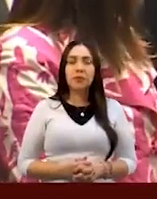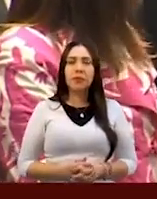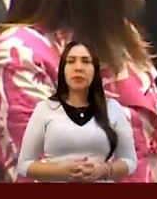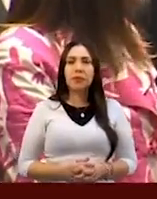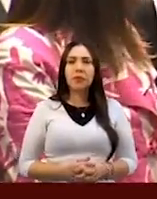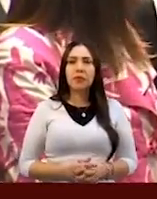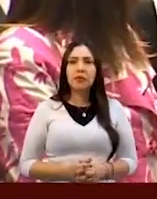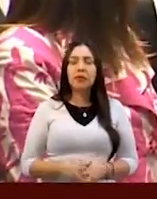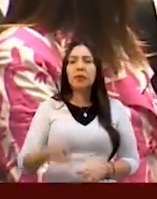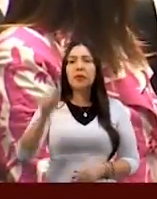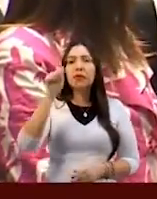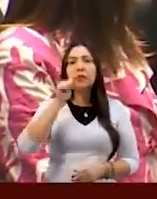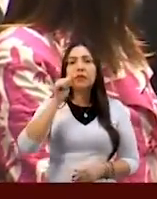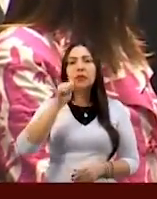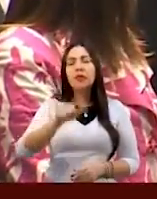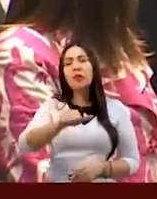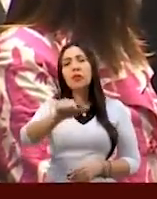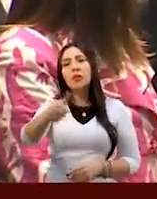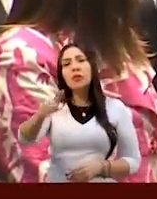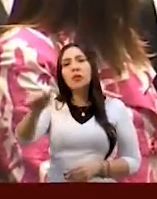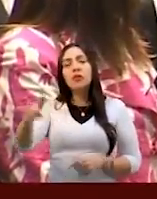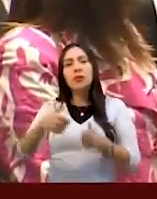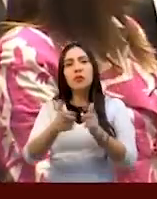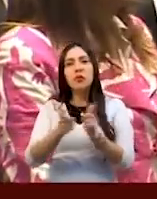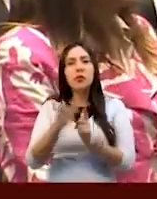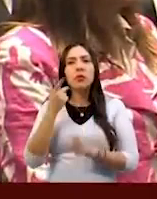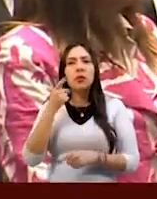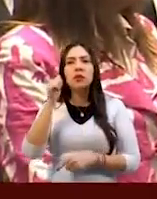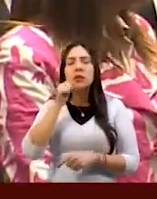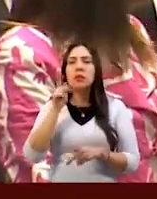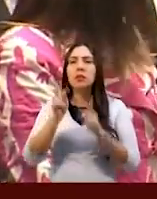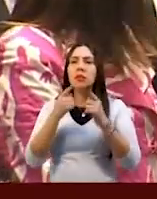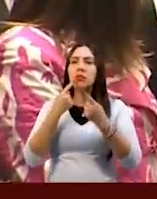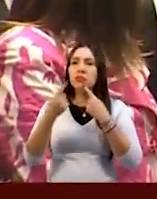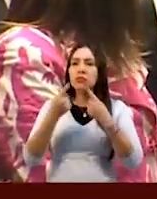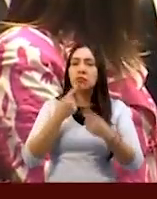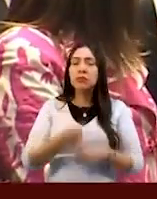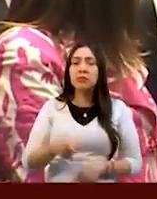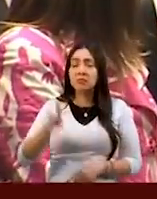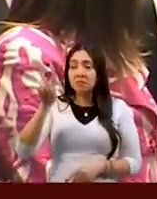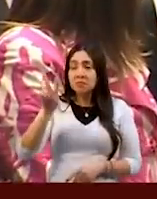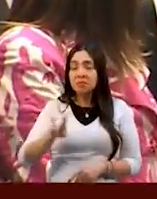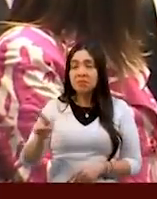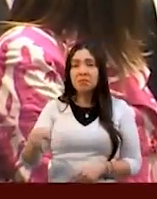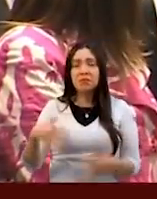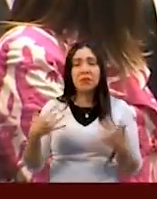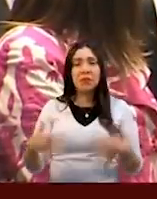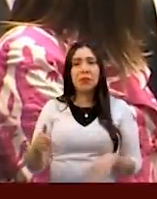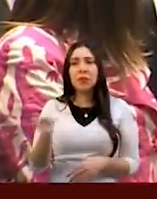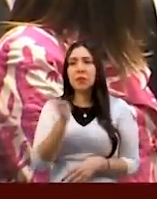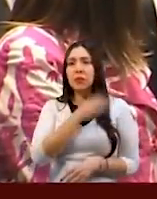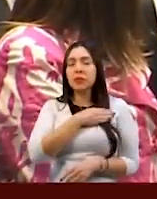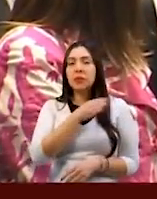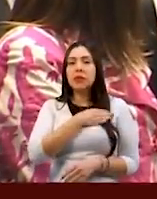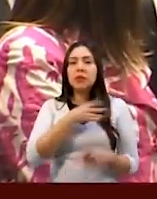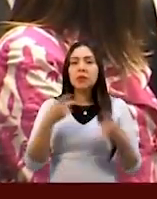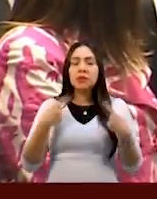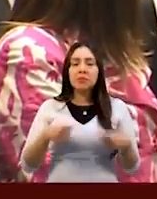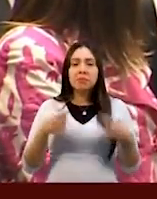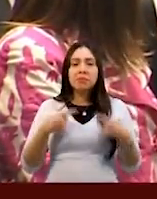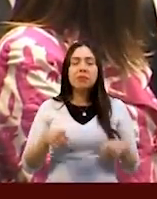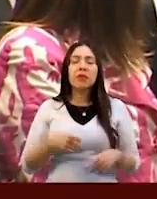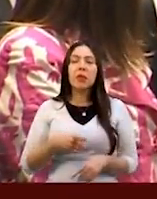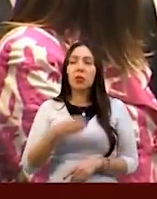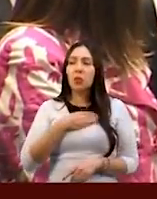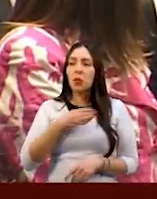fuerzas políticas. Fue un extraordinario ser humano, un gran amigo,